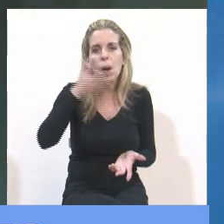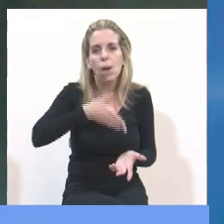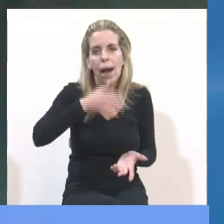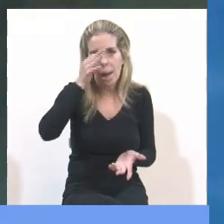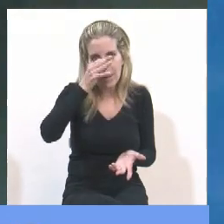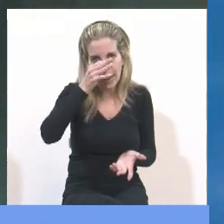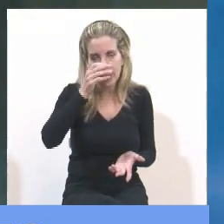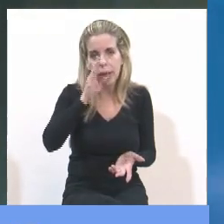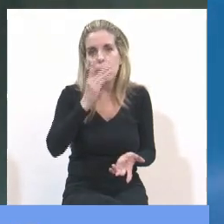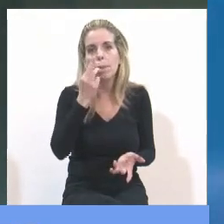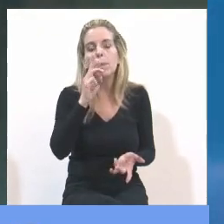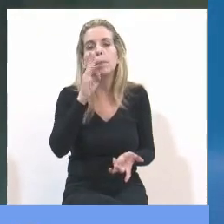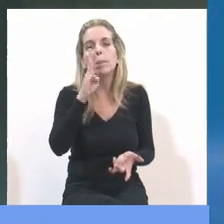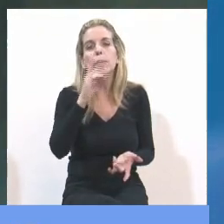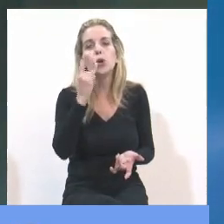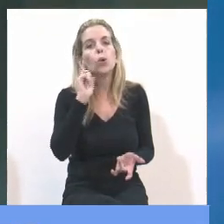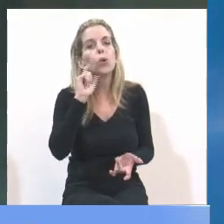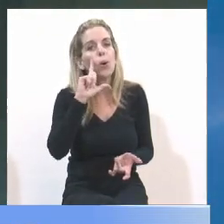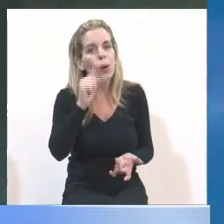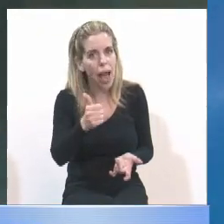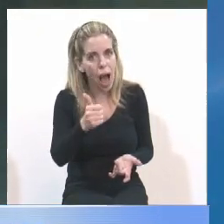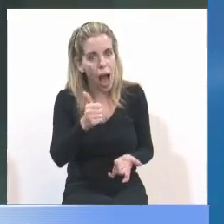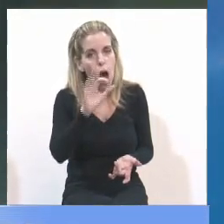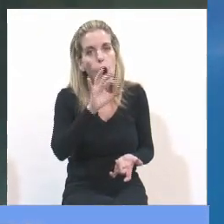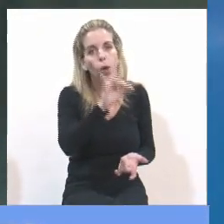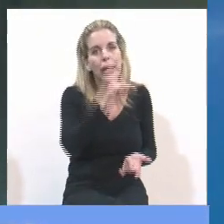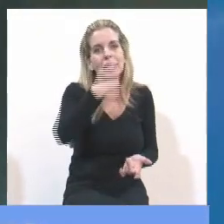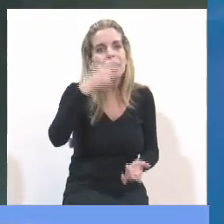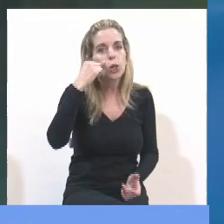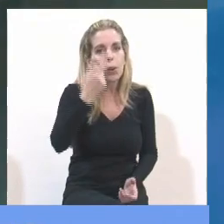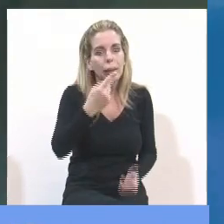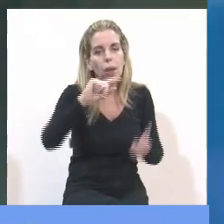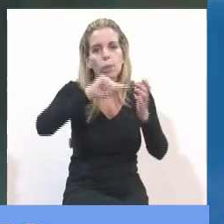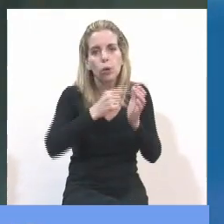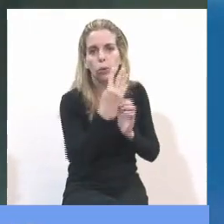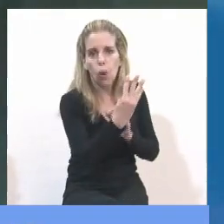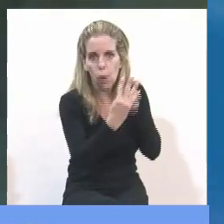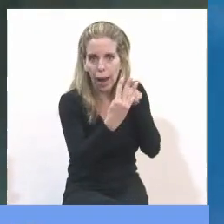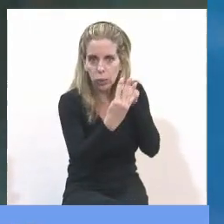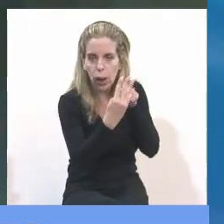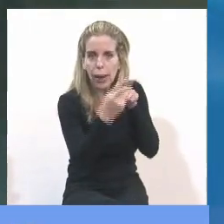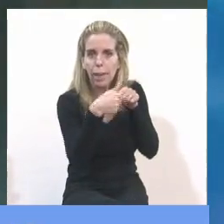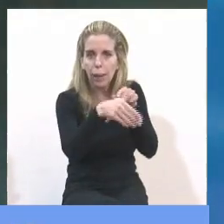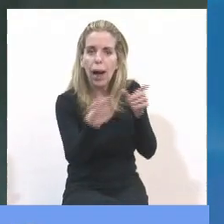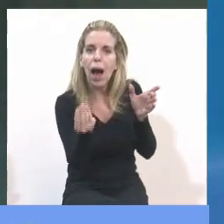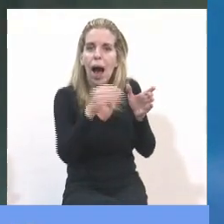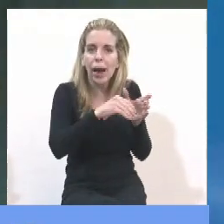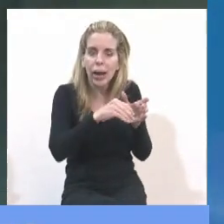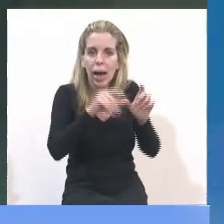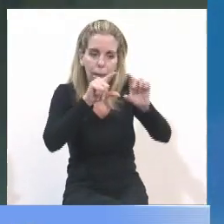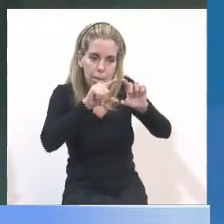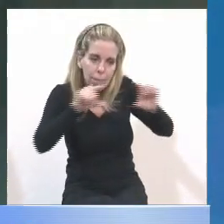117-20 de Bruglia, es decir, a la OD 192, en el punto 4 vamos a agregar, al final